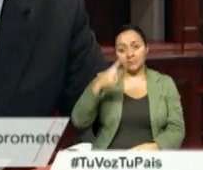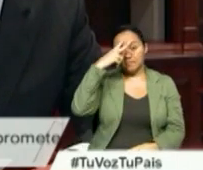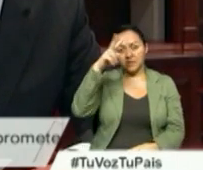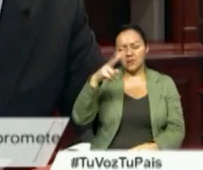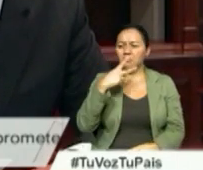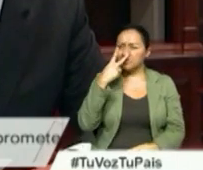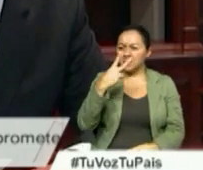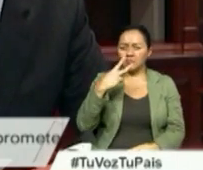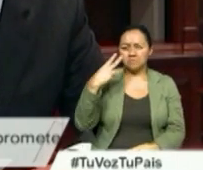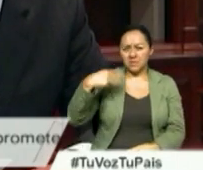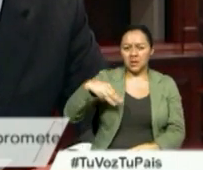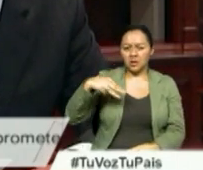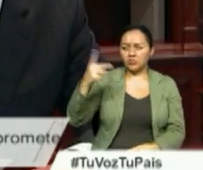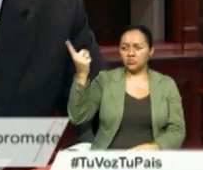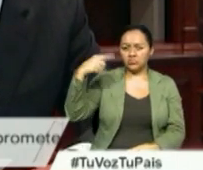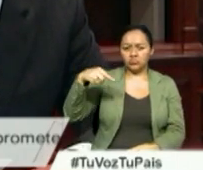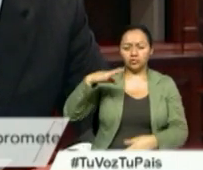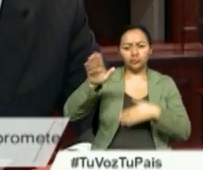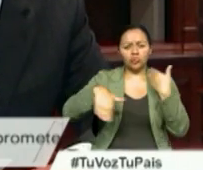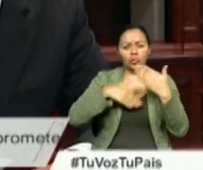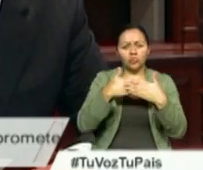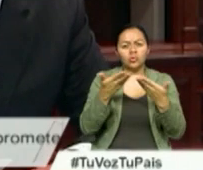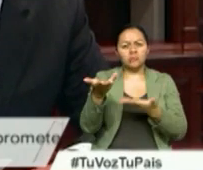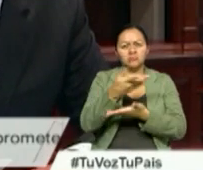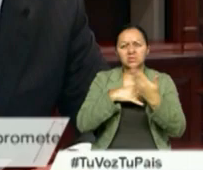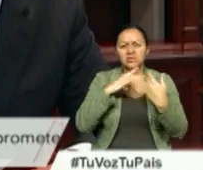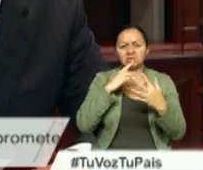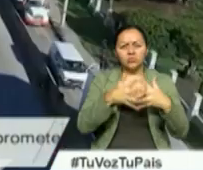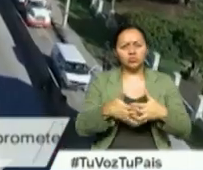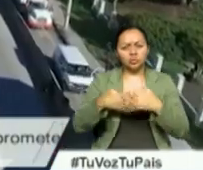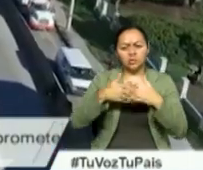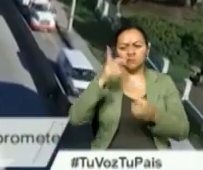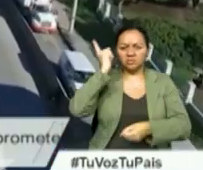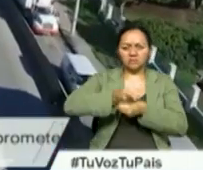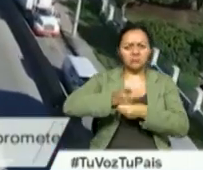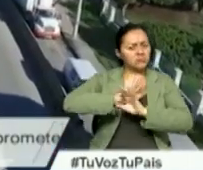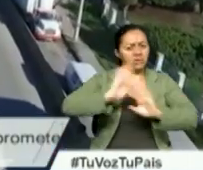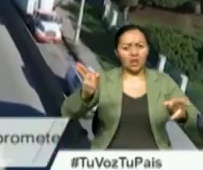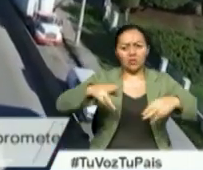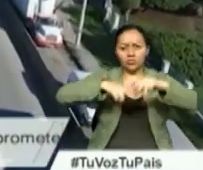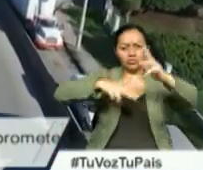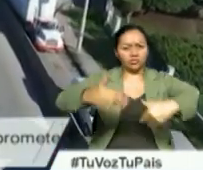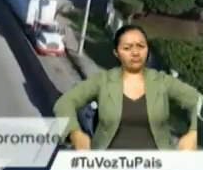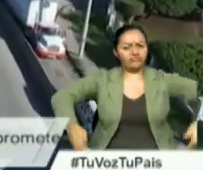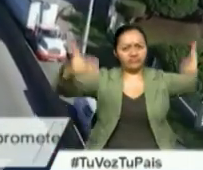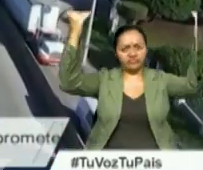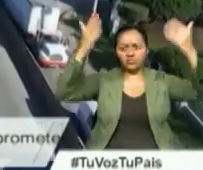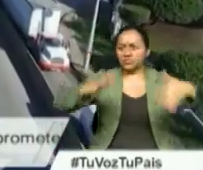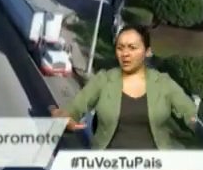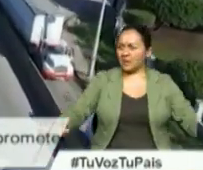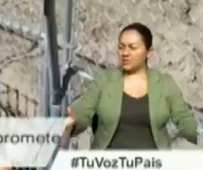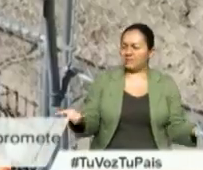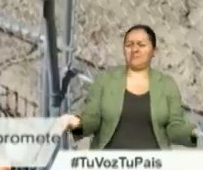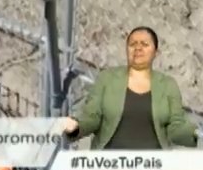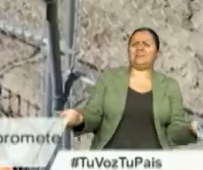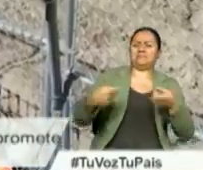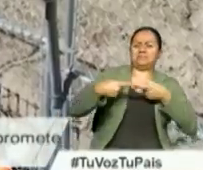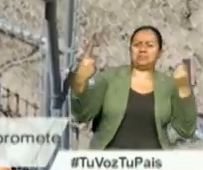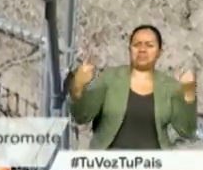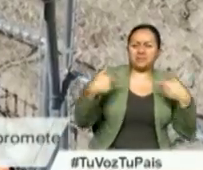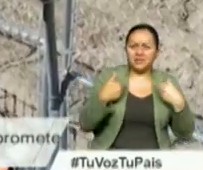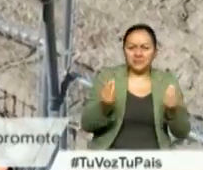el miércoles el decreto de su homólogo estadounidense Donald Trump, que ordenó construir un muro en la frontera con México y reiteró que el